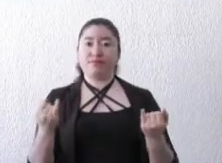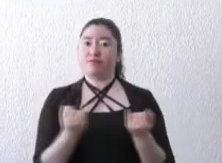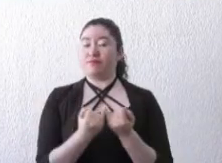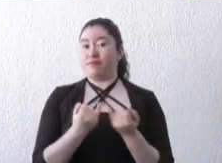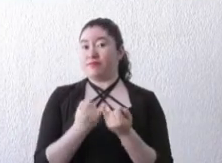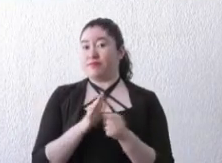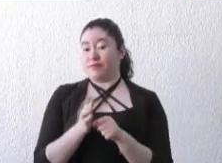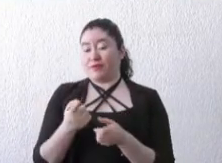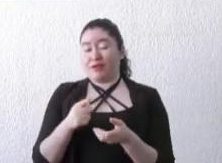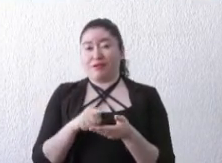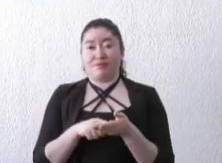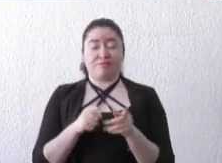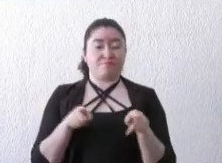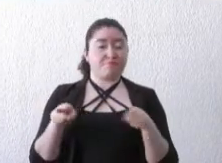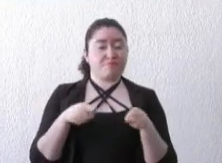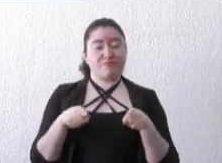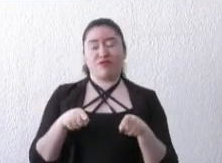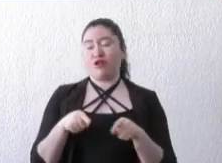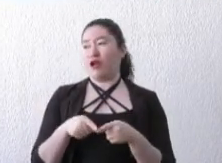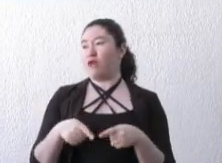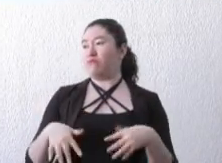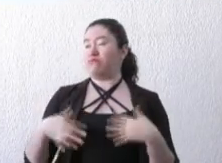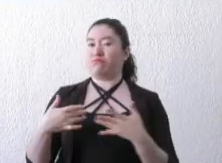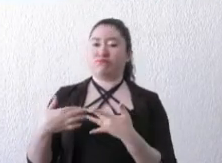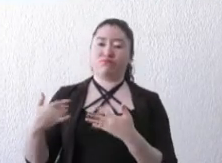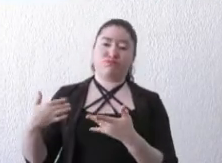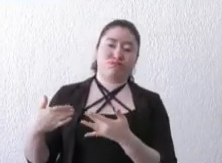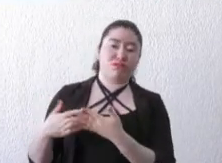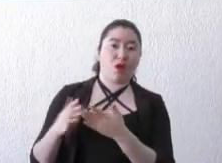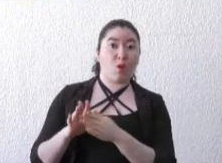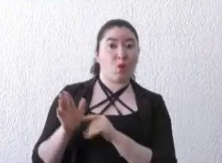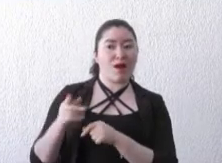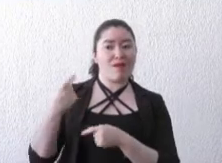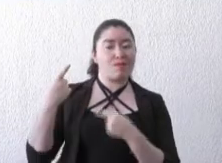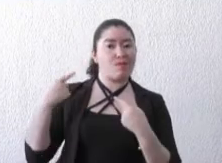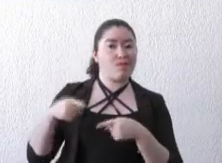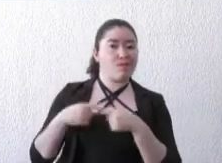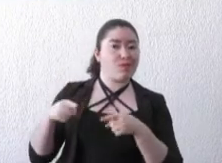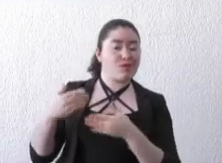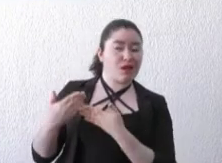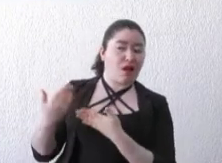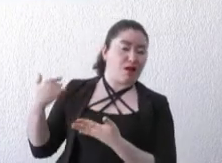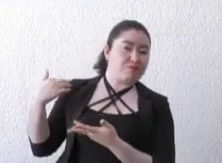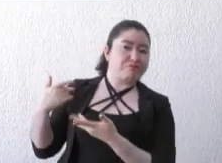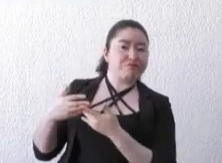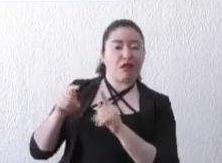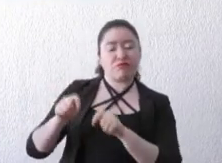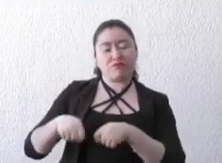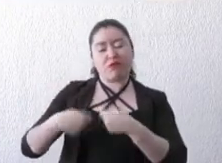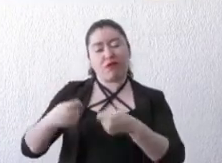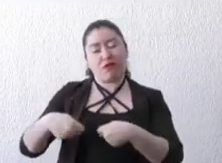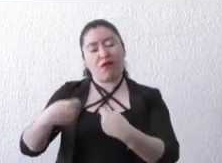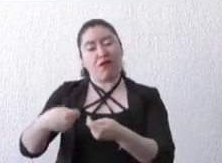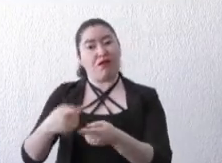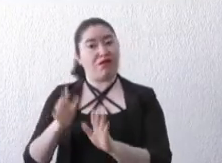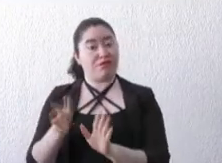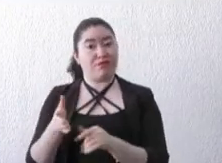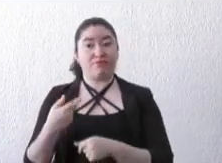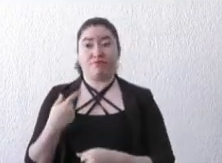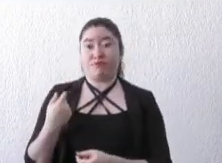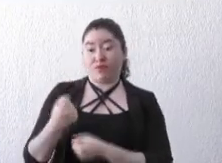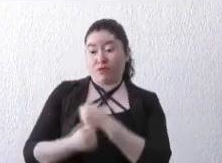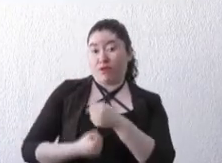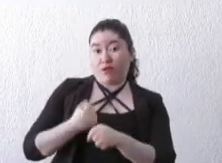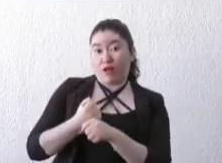con un repertorio muy importante de música tradicional que durante largos años han